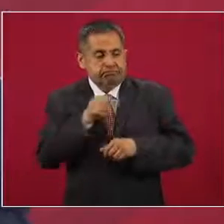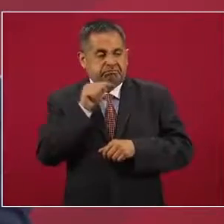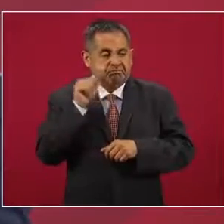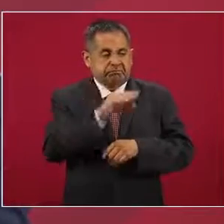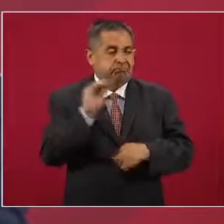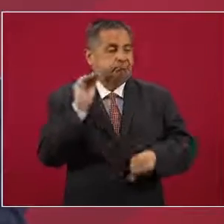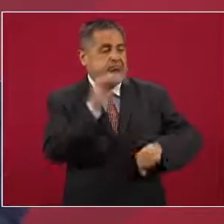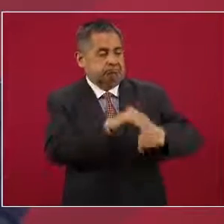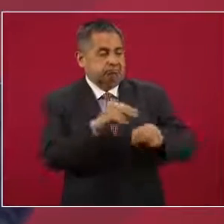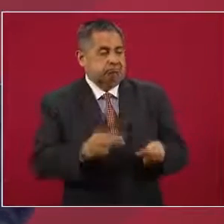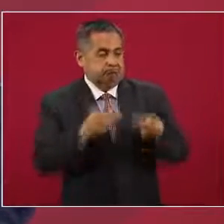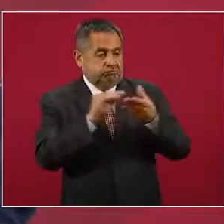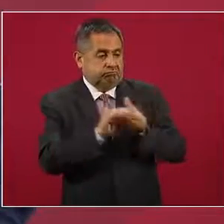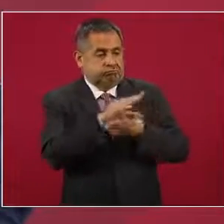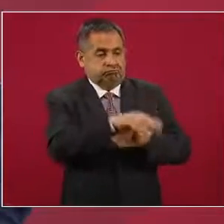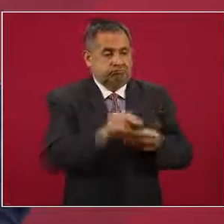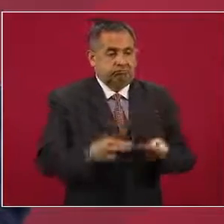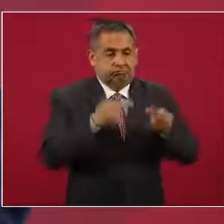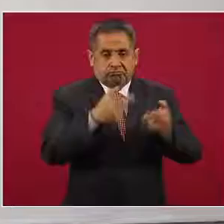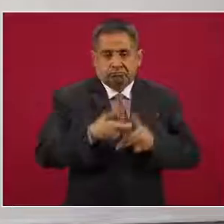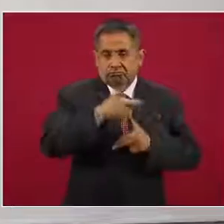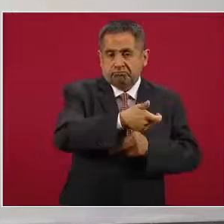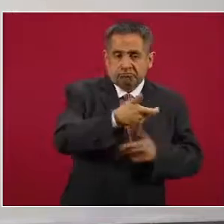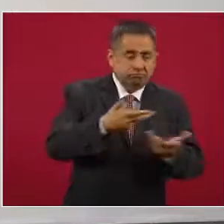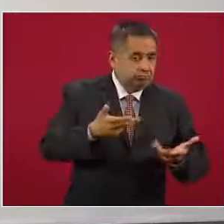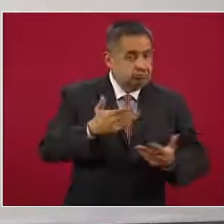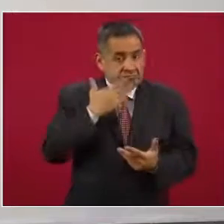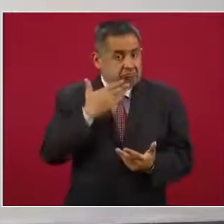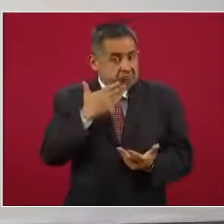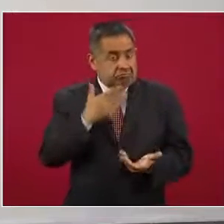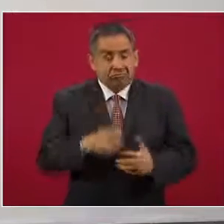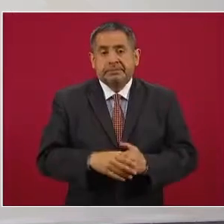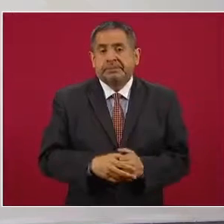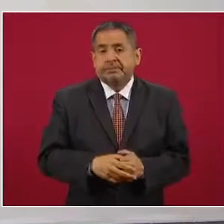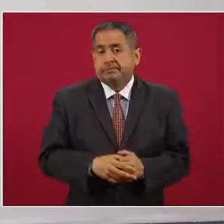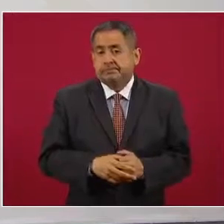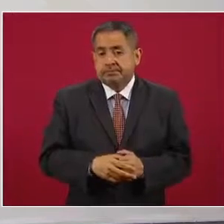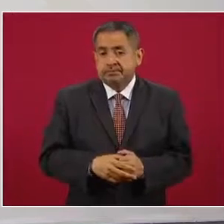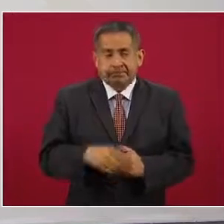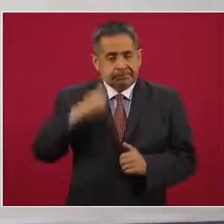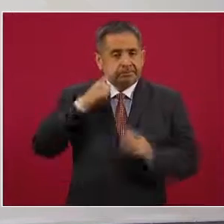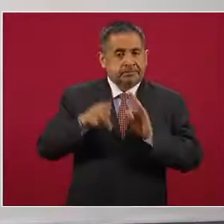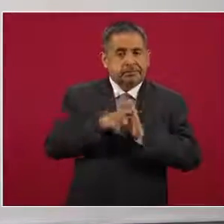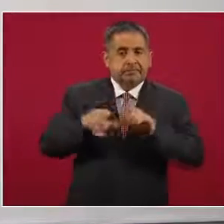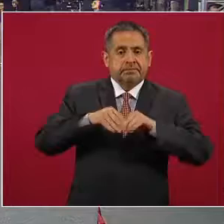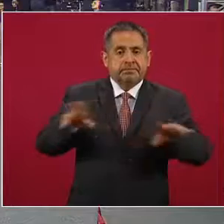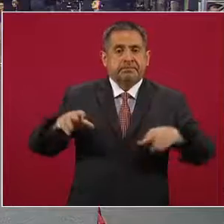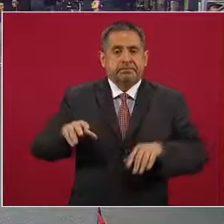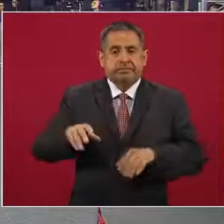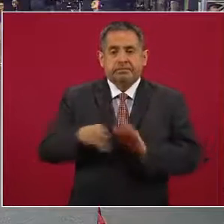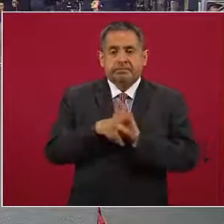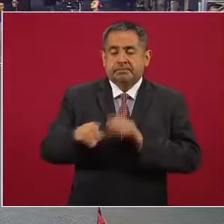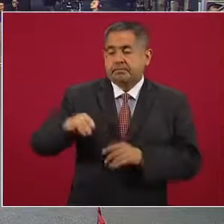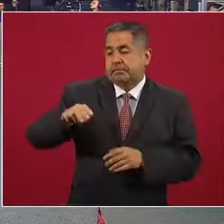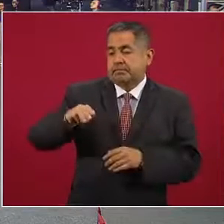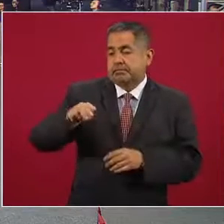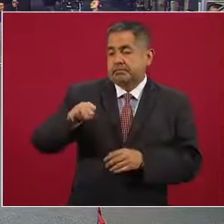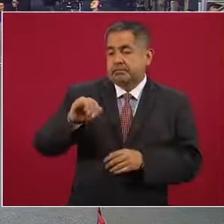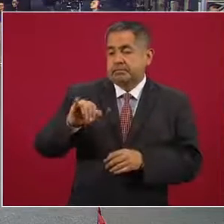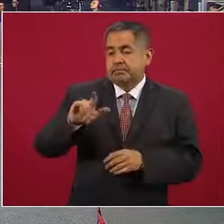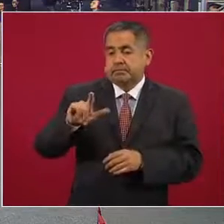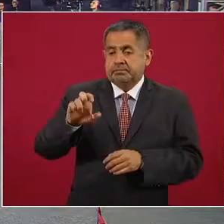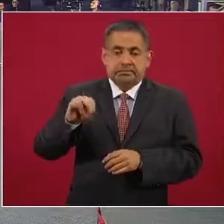Les voy a mostrar lo que salió en el periódico Milenio, de una